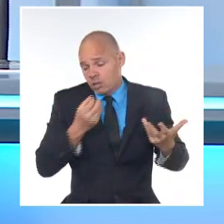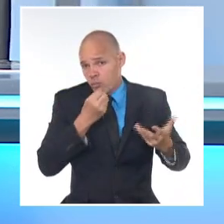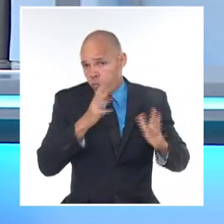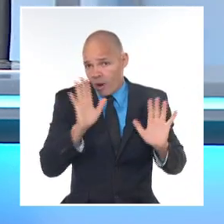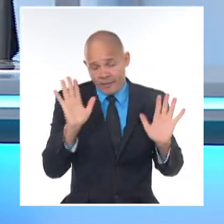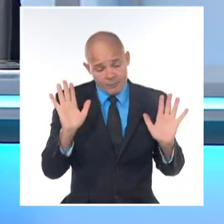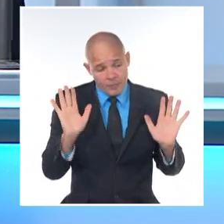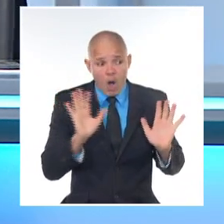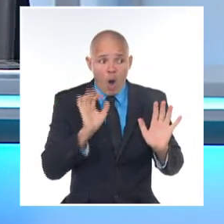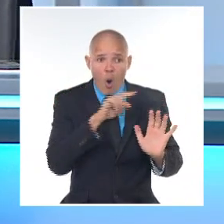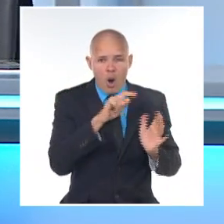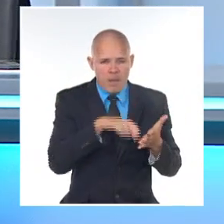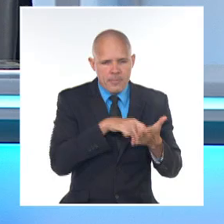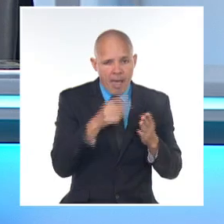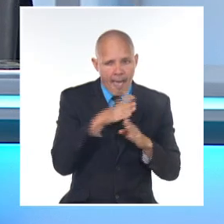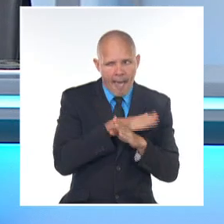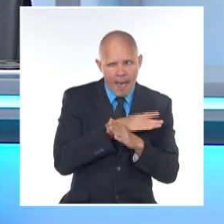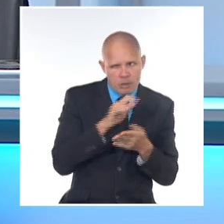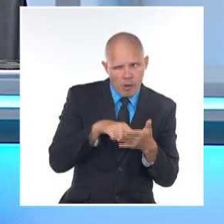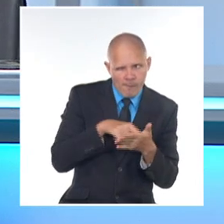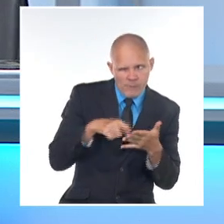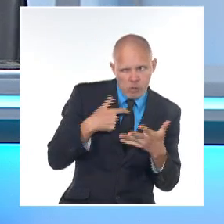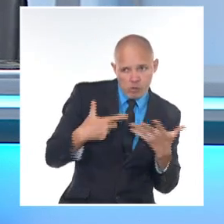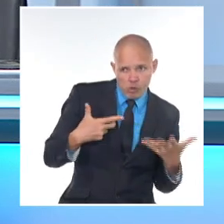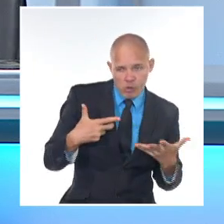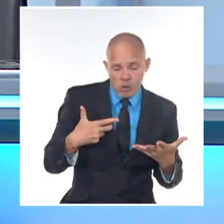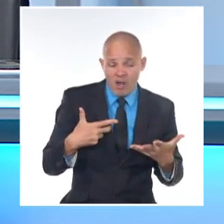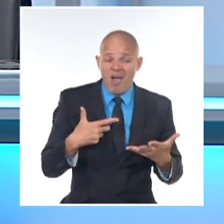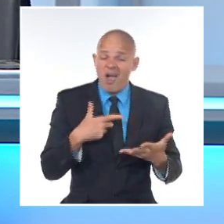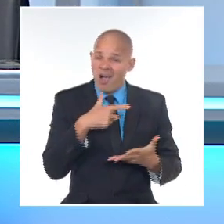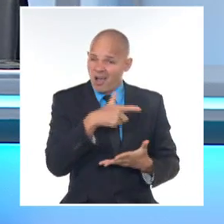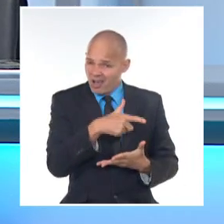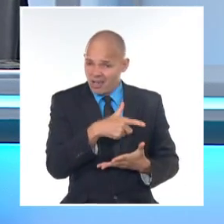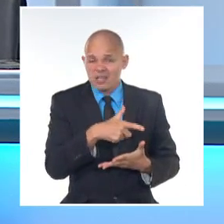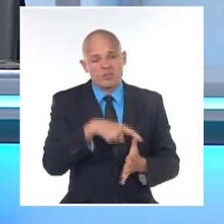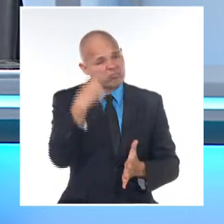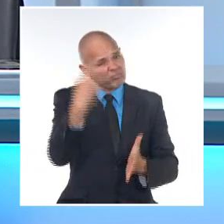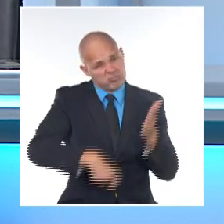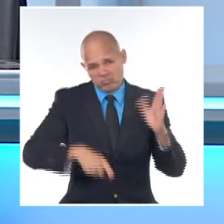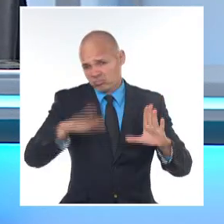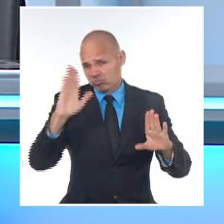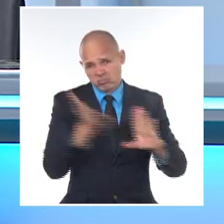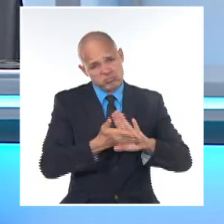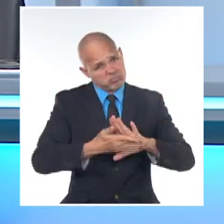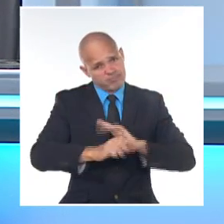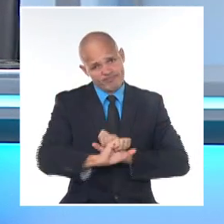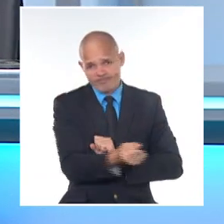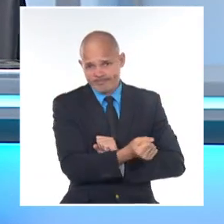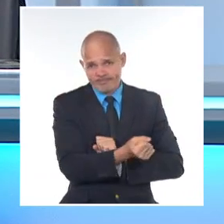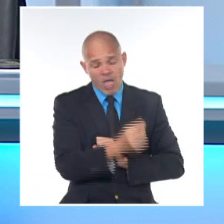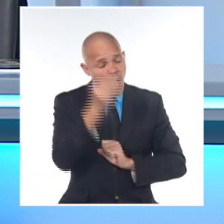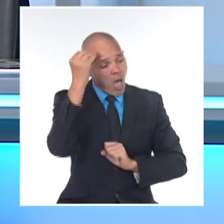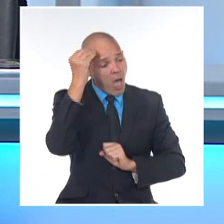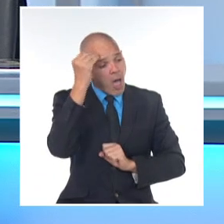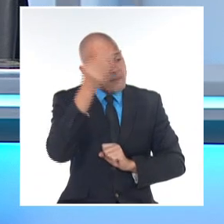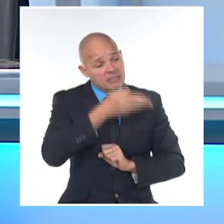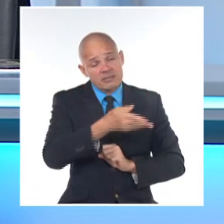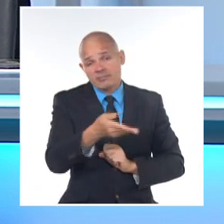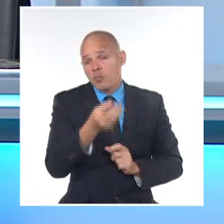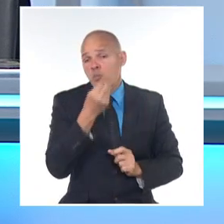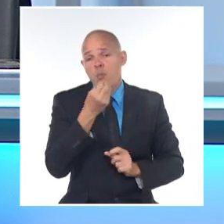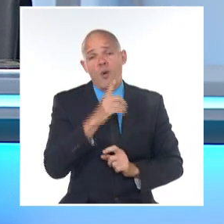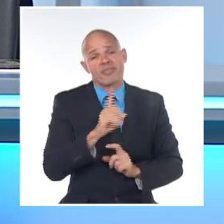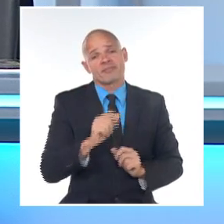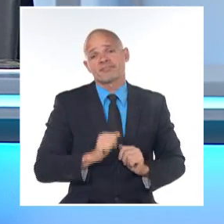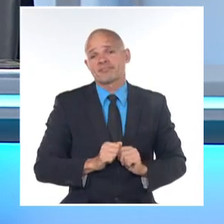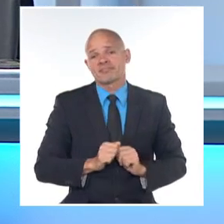definidos, esos deben llevar sin duda una respuesta penal que sea severa y tienen que comprender que ese no es el camino. Seguiremos